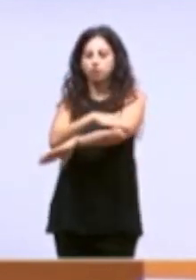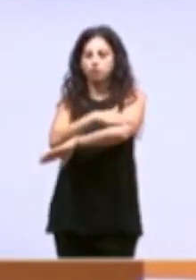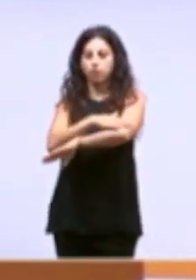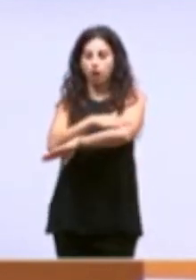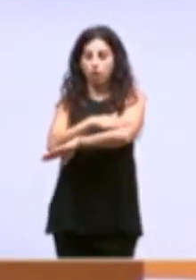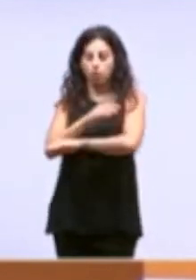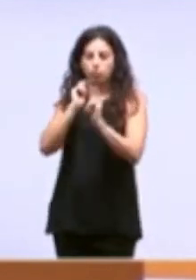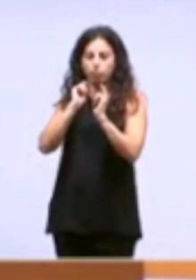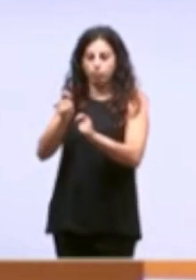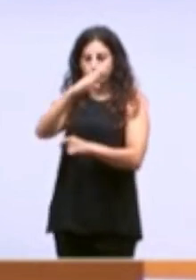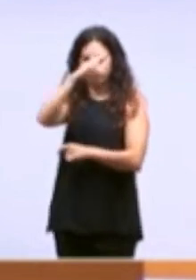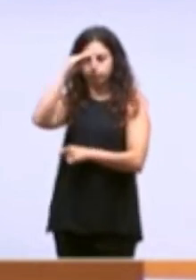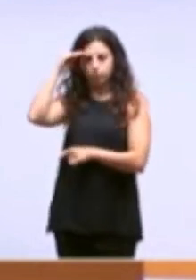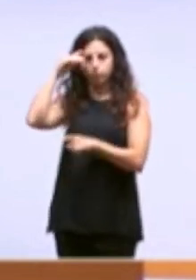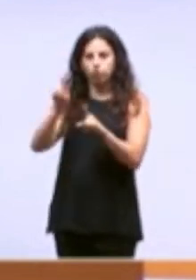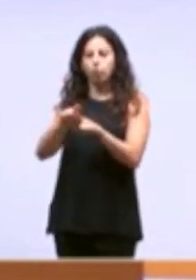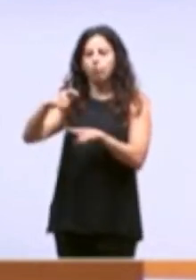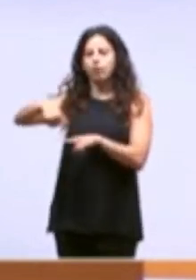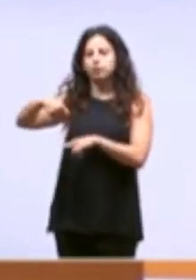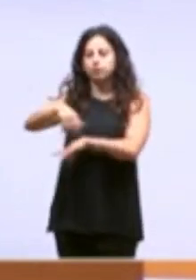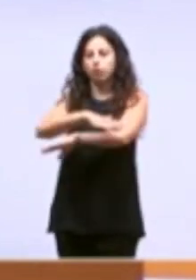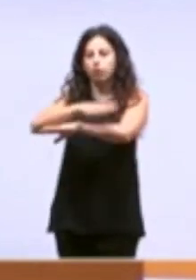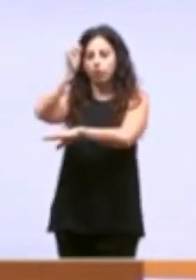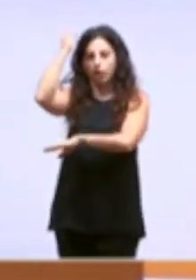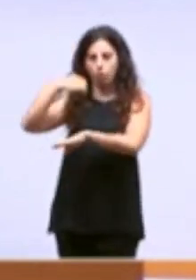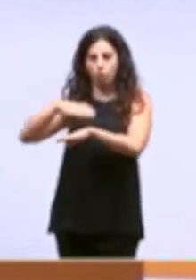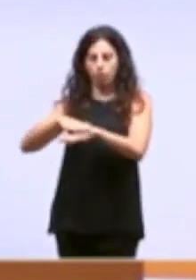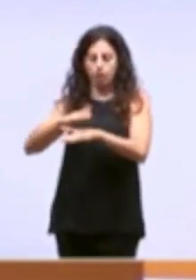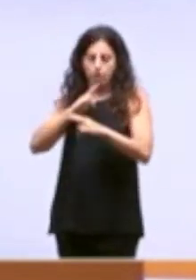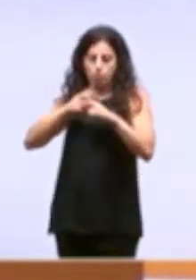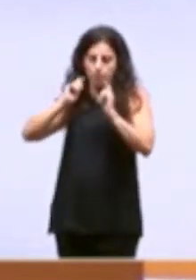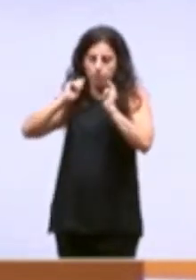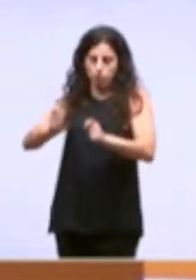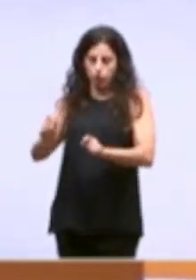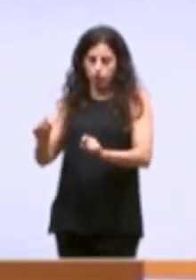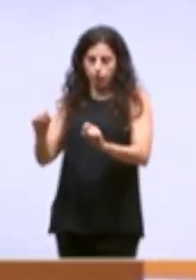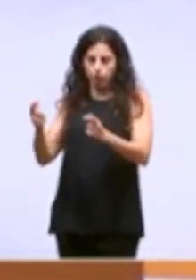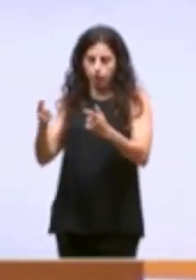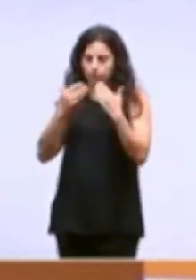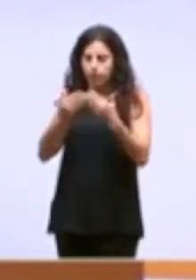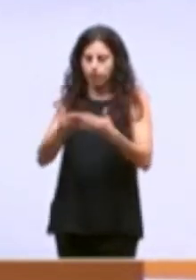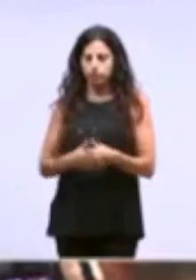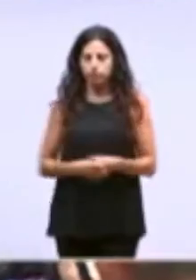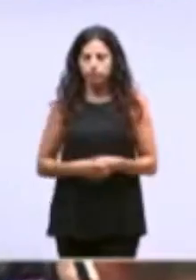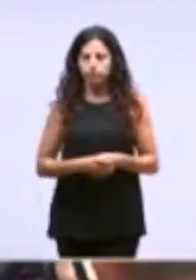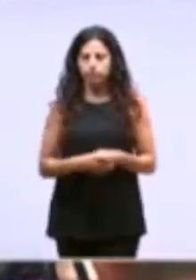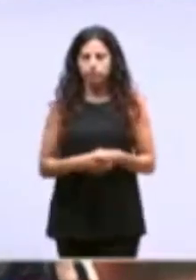Navarro como presidente del Gobierno de Aragón para su correspondiente nombramiento. Se levanta la sesión.